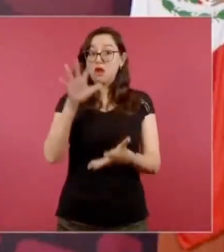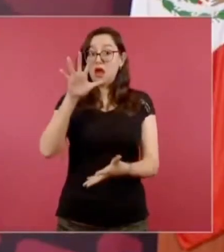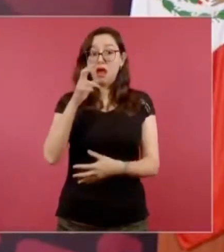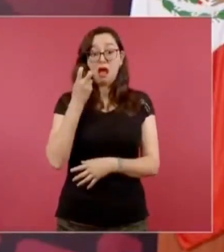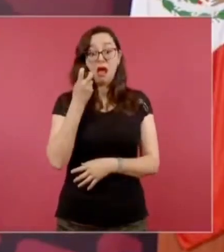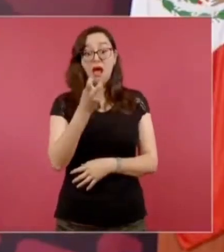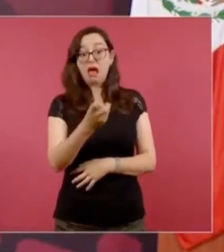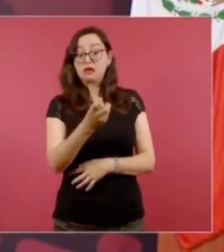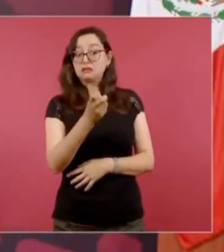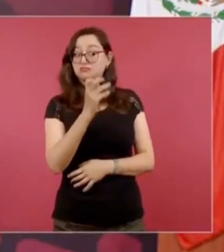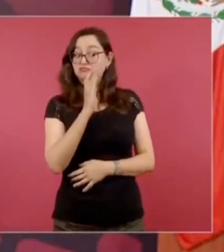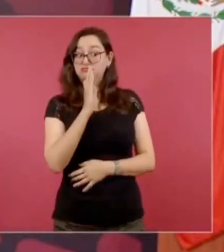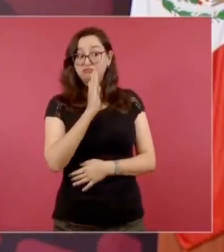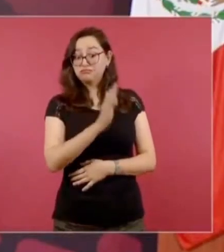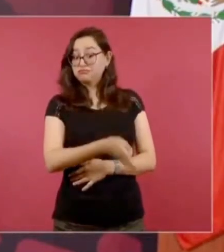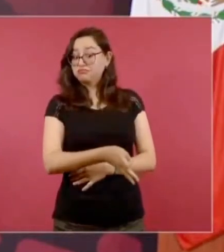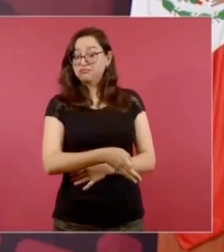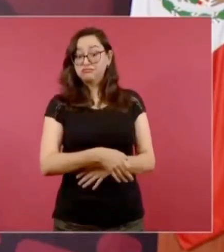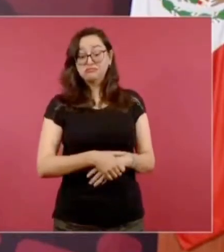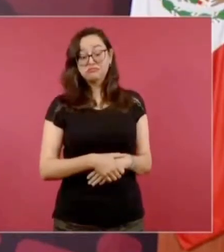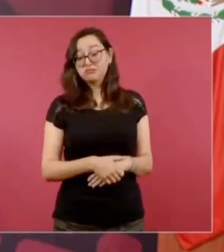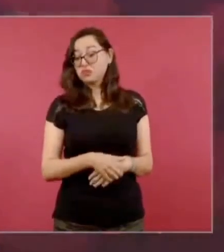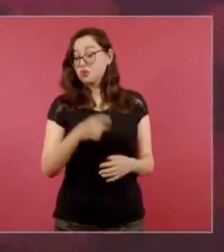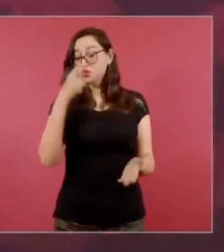O a muchos tigres.